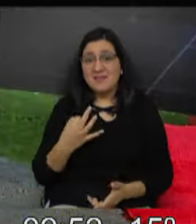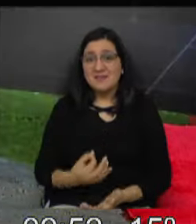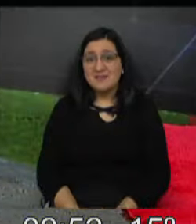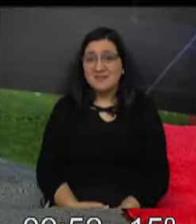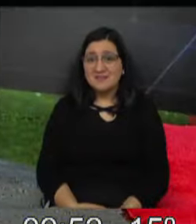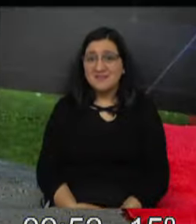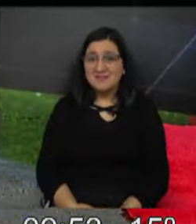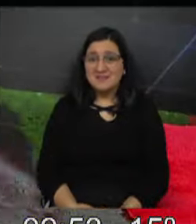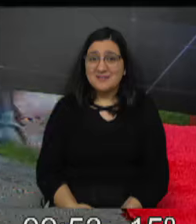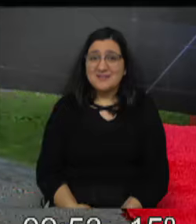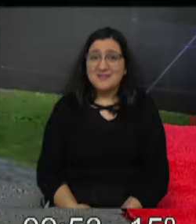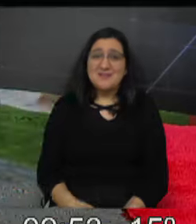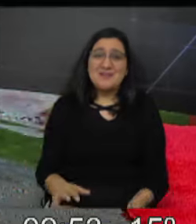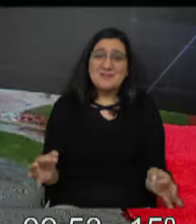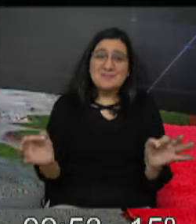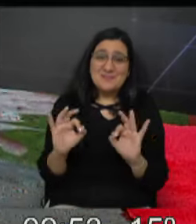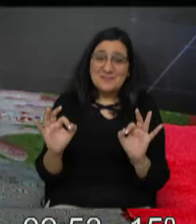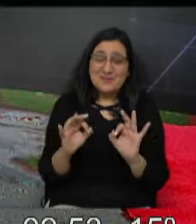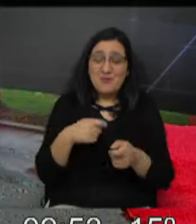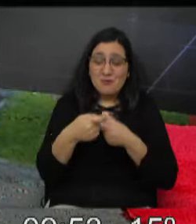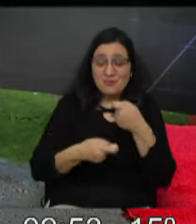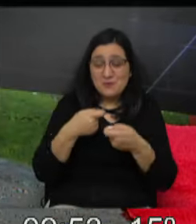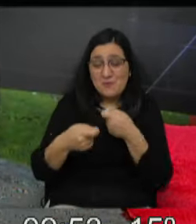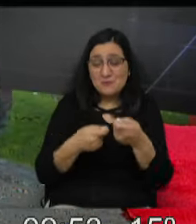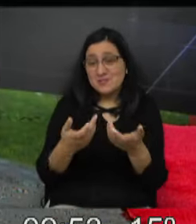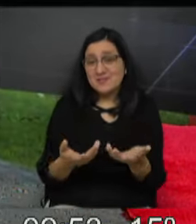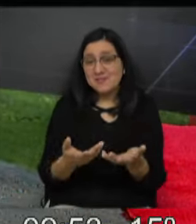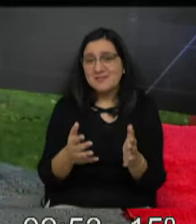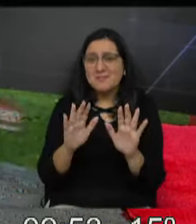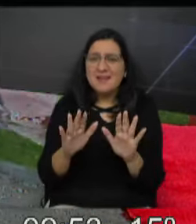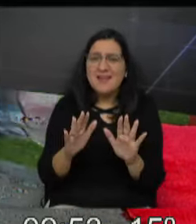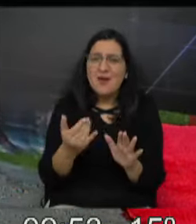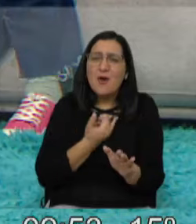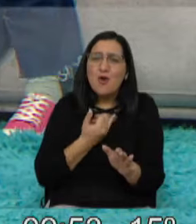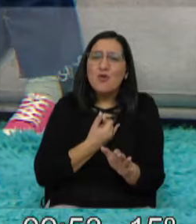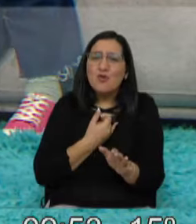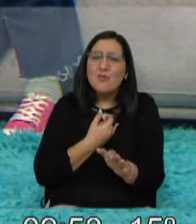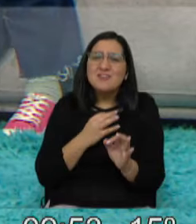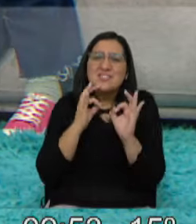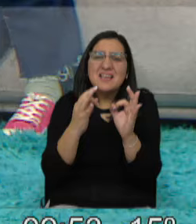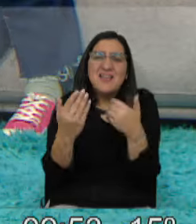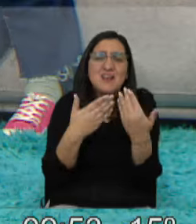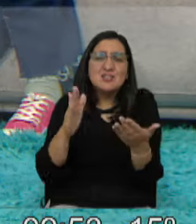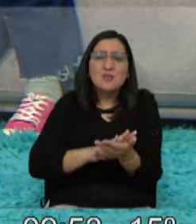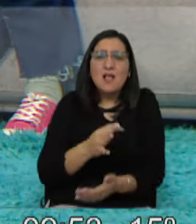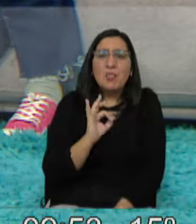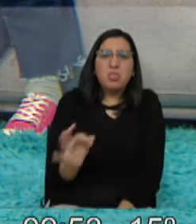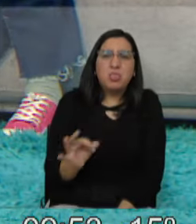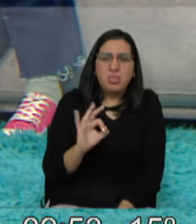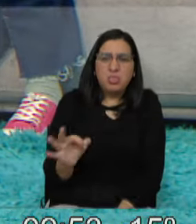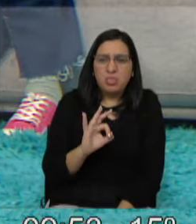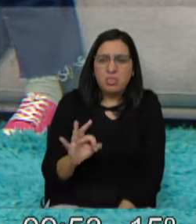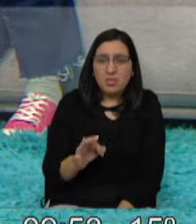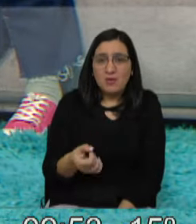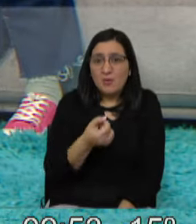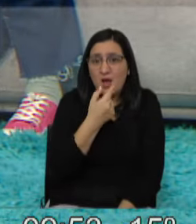desde luego, nada, contribuyen los demás. Entonces, ¿cómo se me parece que achica la espera, que achica la